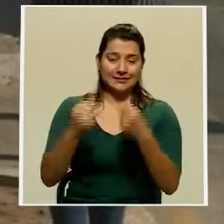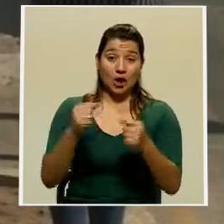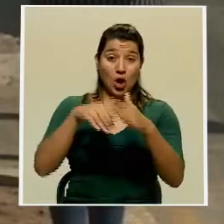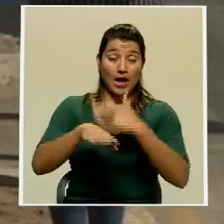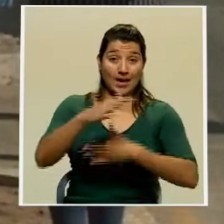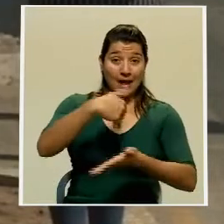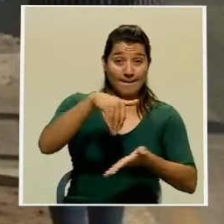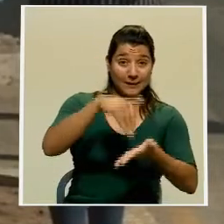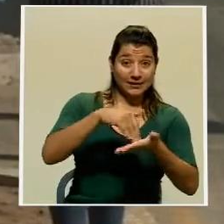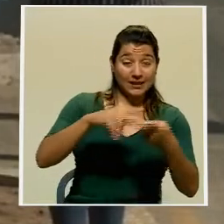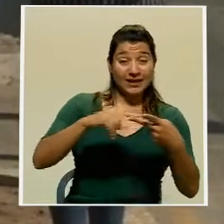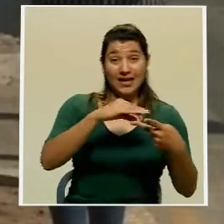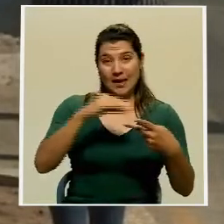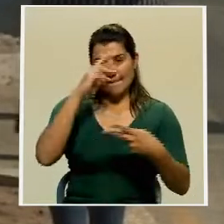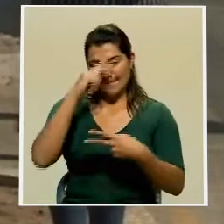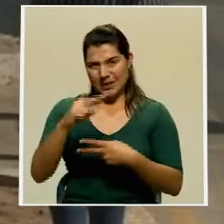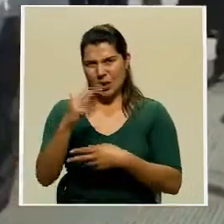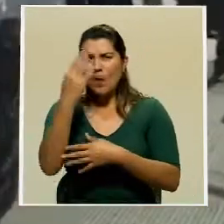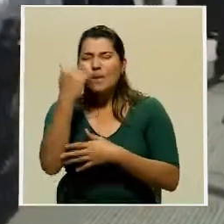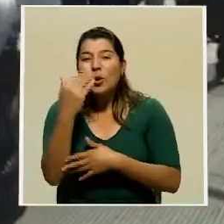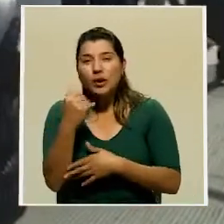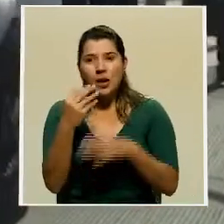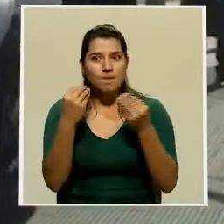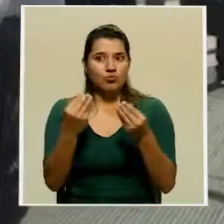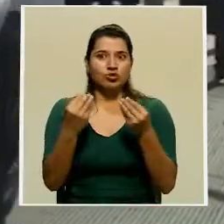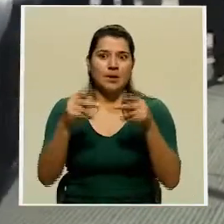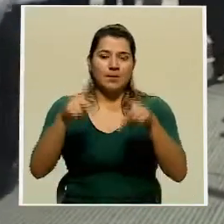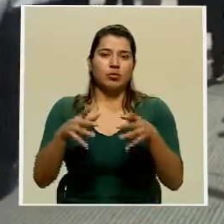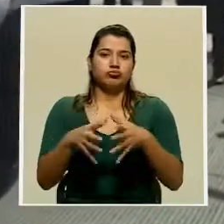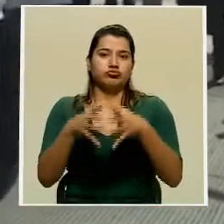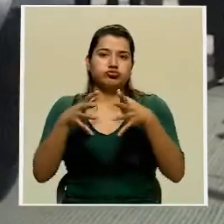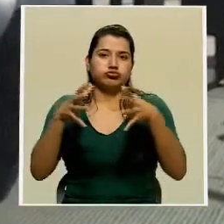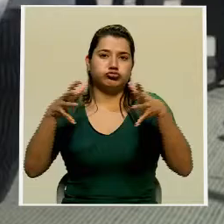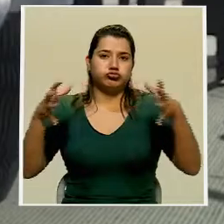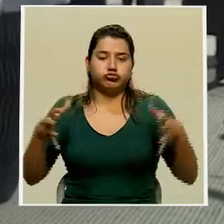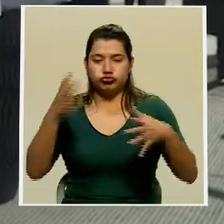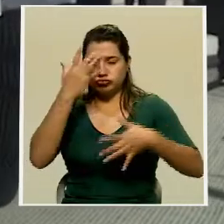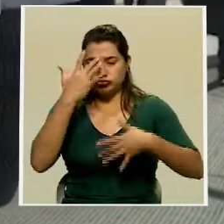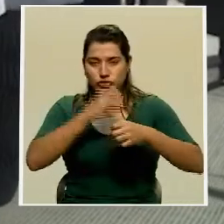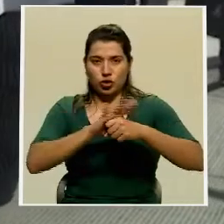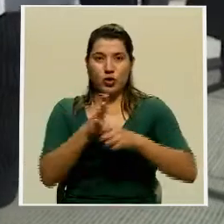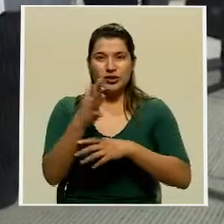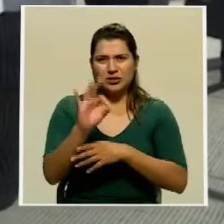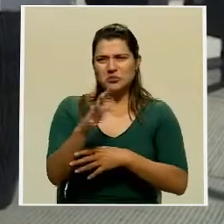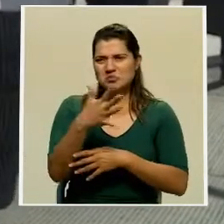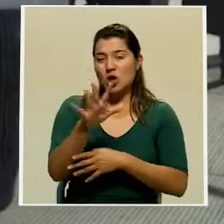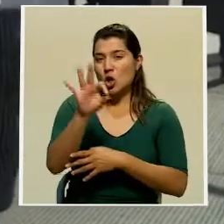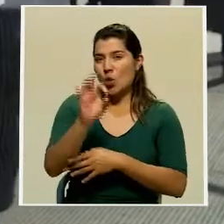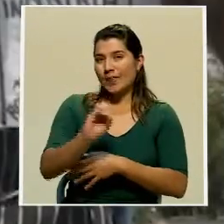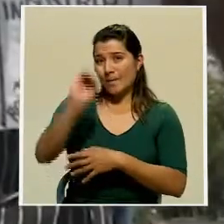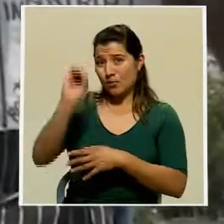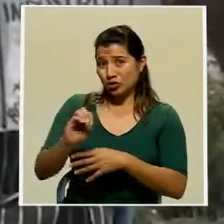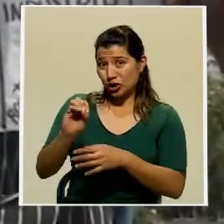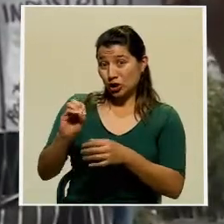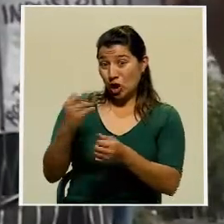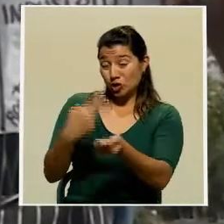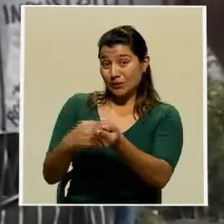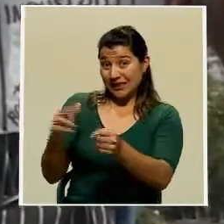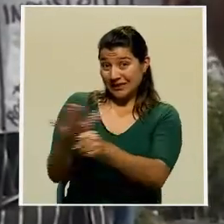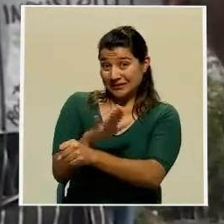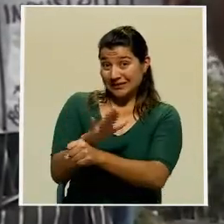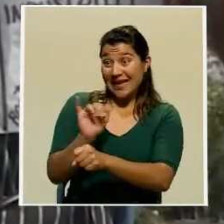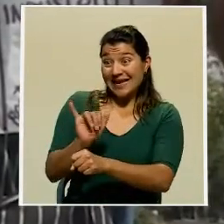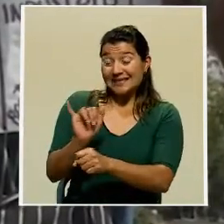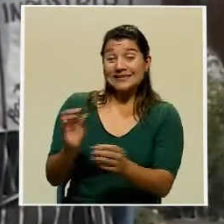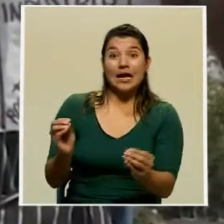y el vecino Estado de México, debido a un repunte de contagios que ha llevado la ocupación hospitalaria a cerca del 90%, la más alta desde